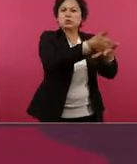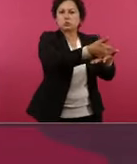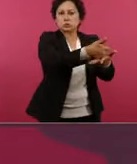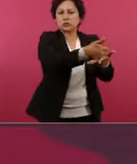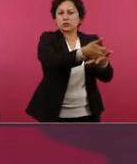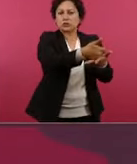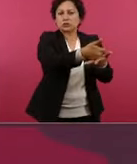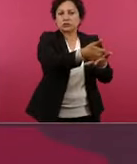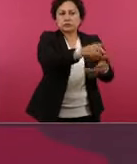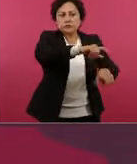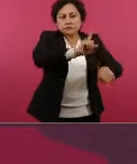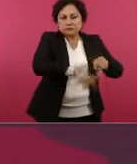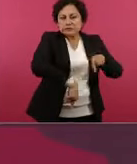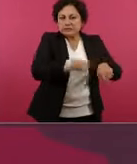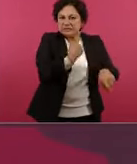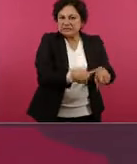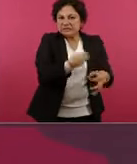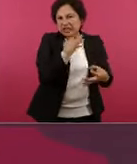Hay